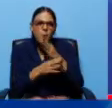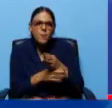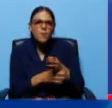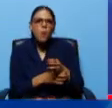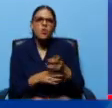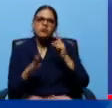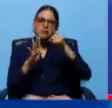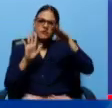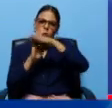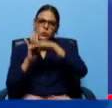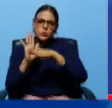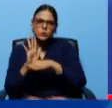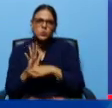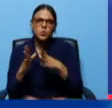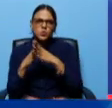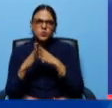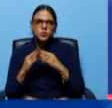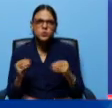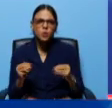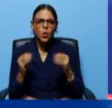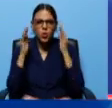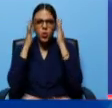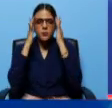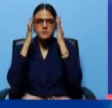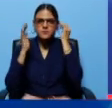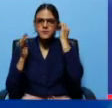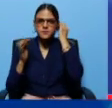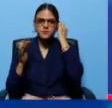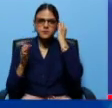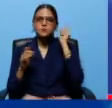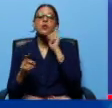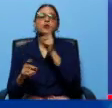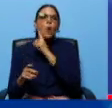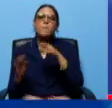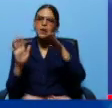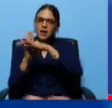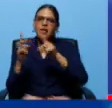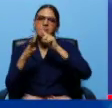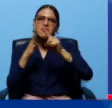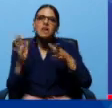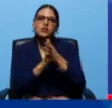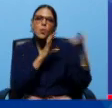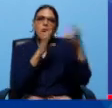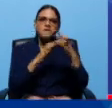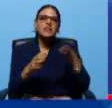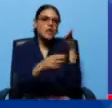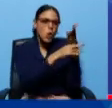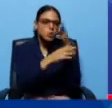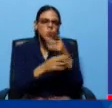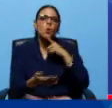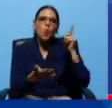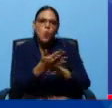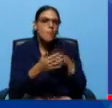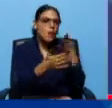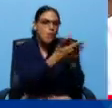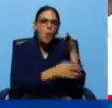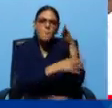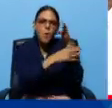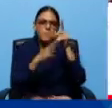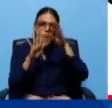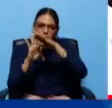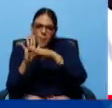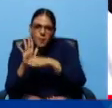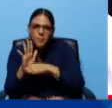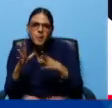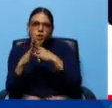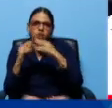Corozal, Lozana, Altagracia, Boca Chico, Guajaral, Arao, la primera